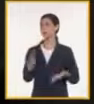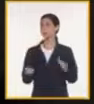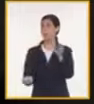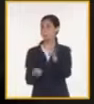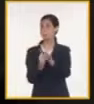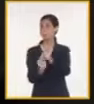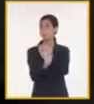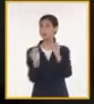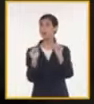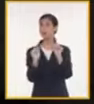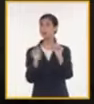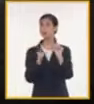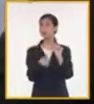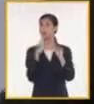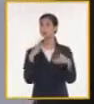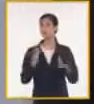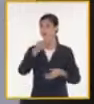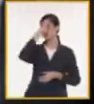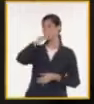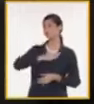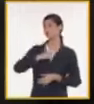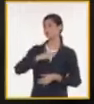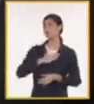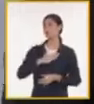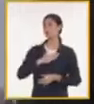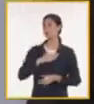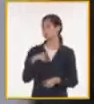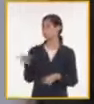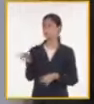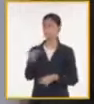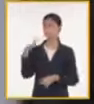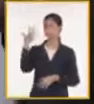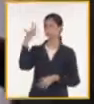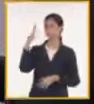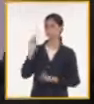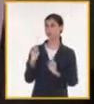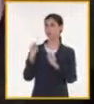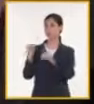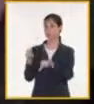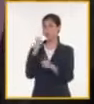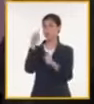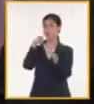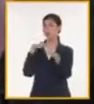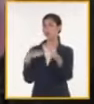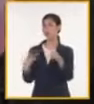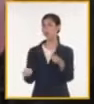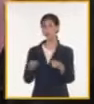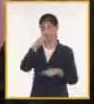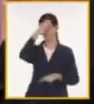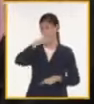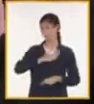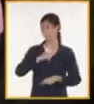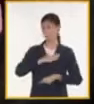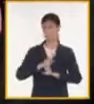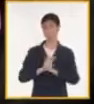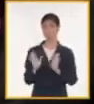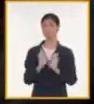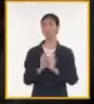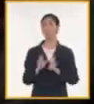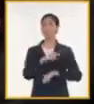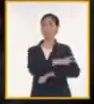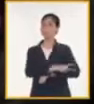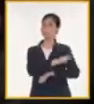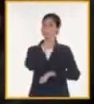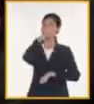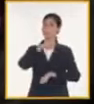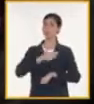actos terroristas tanto en Cuba como el exterior contra objetivos cubanos las autoridades de nuestro país han trasladado información